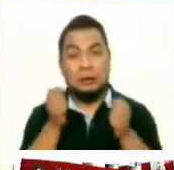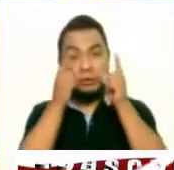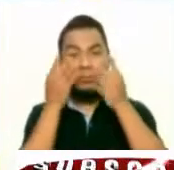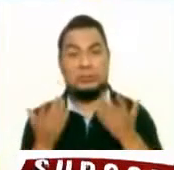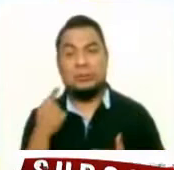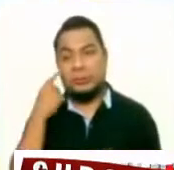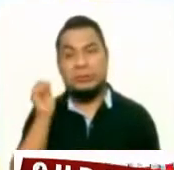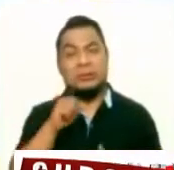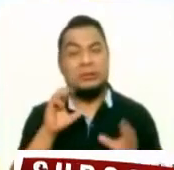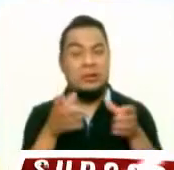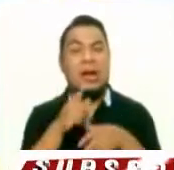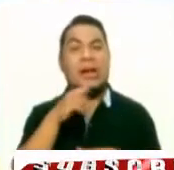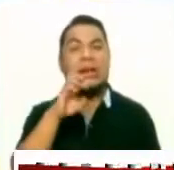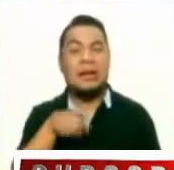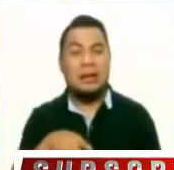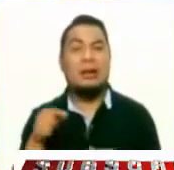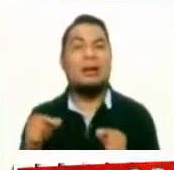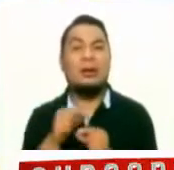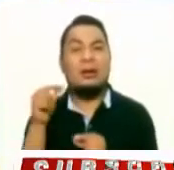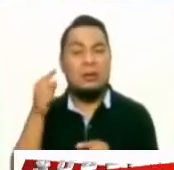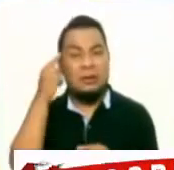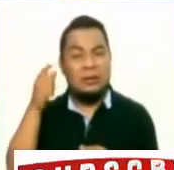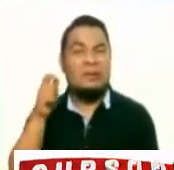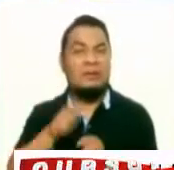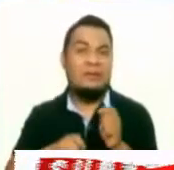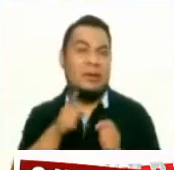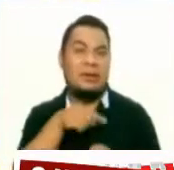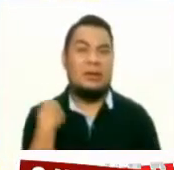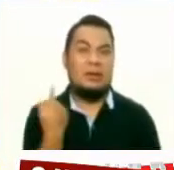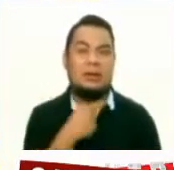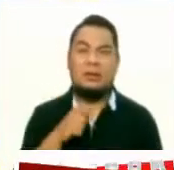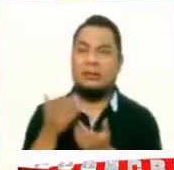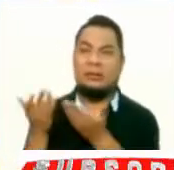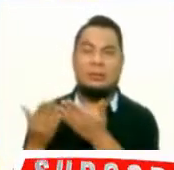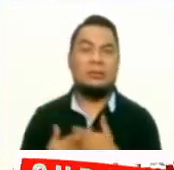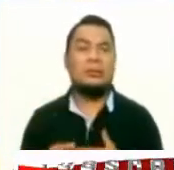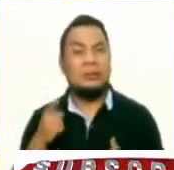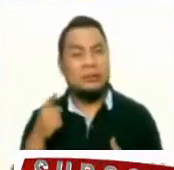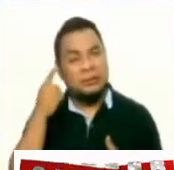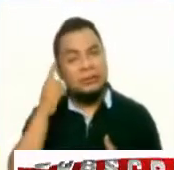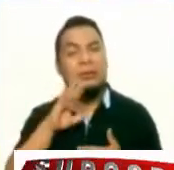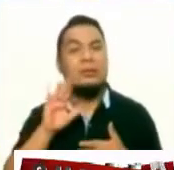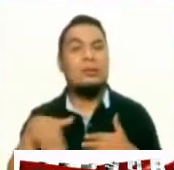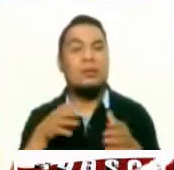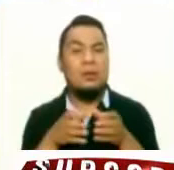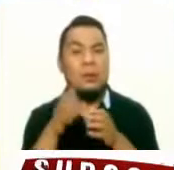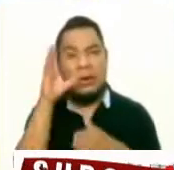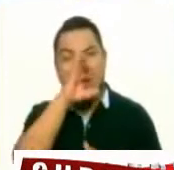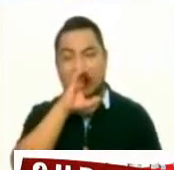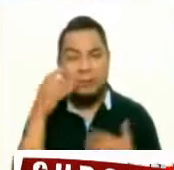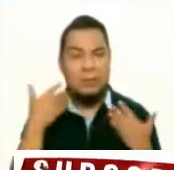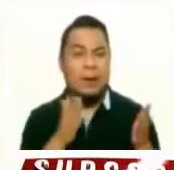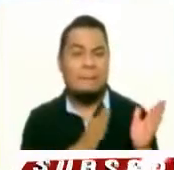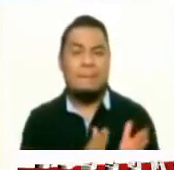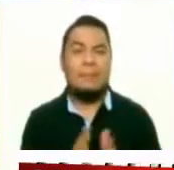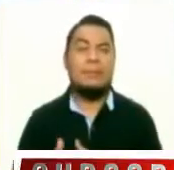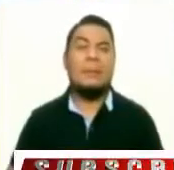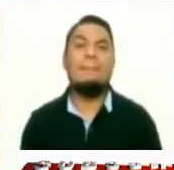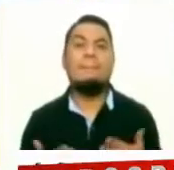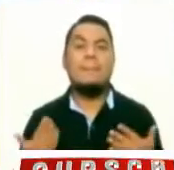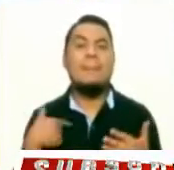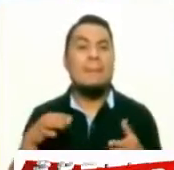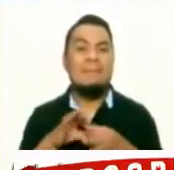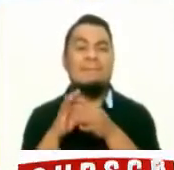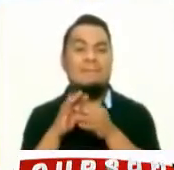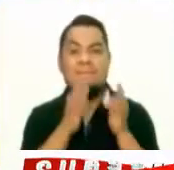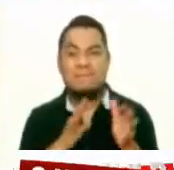presidente Putin no tiene ningún poquito de conciencia, ya que los países que tendrían injerencia para